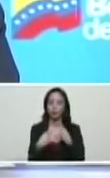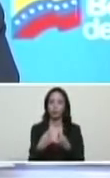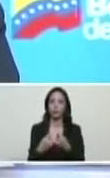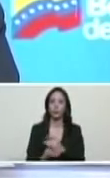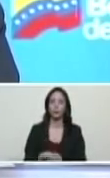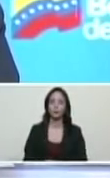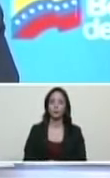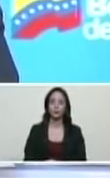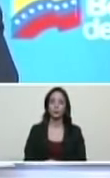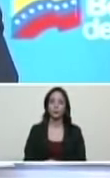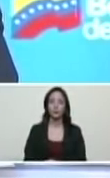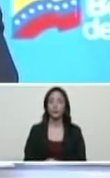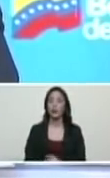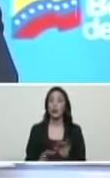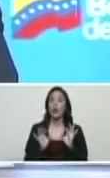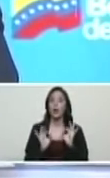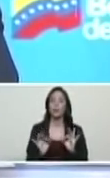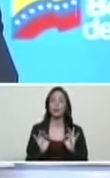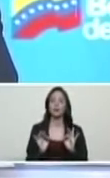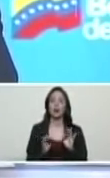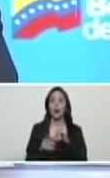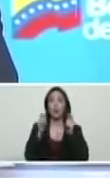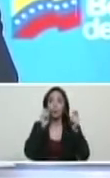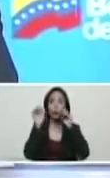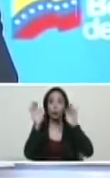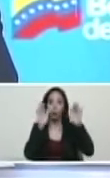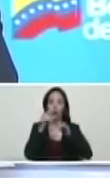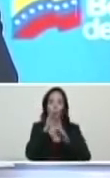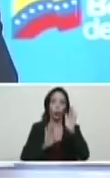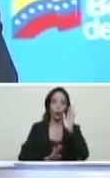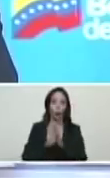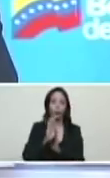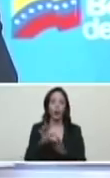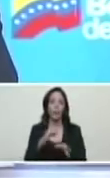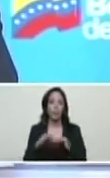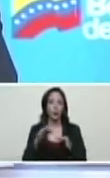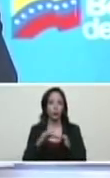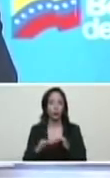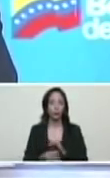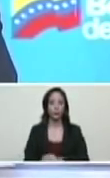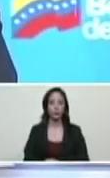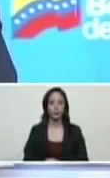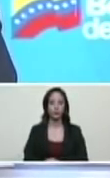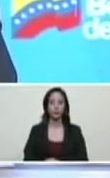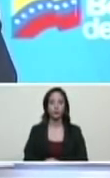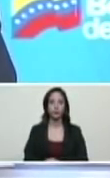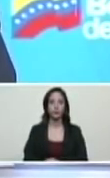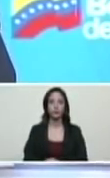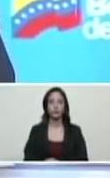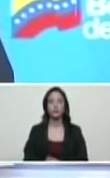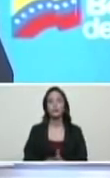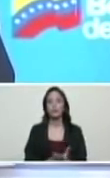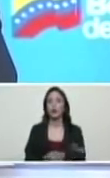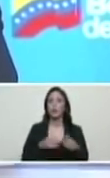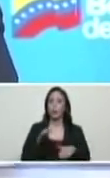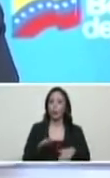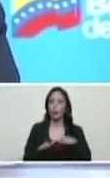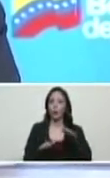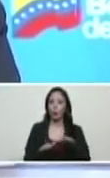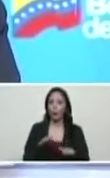zonas económicas especiales turísticas del petro. Así vamos a nosotros